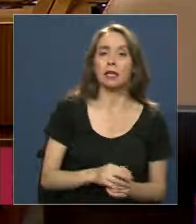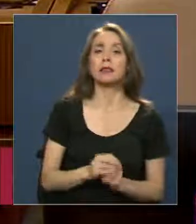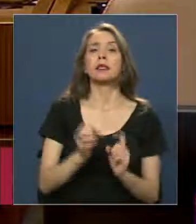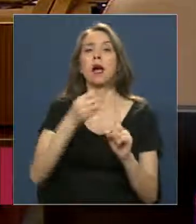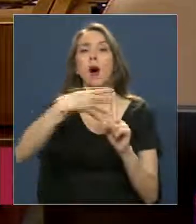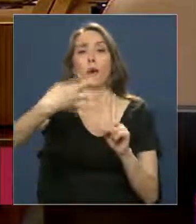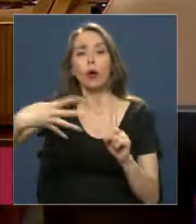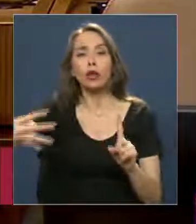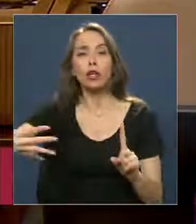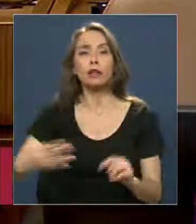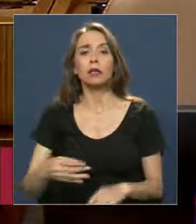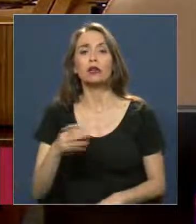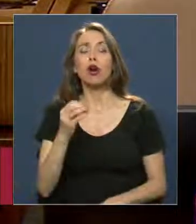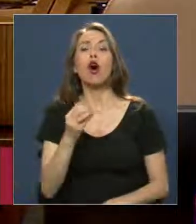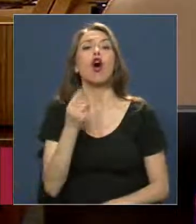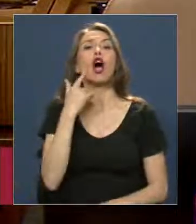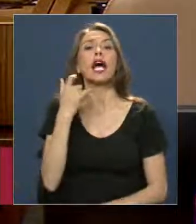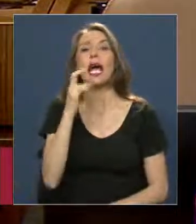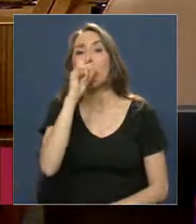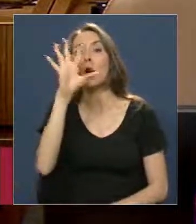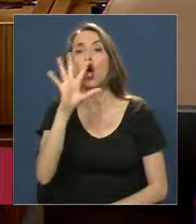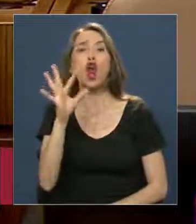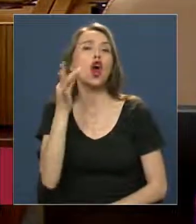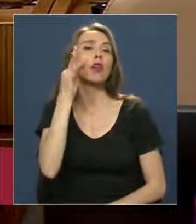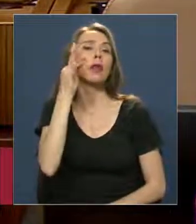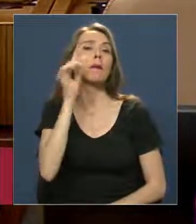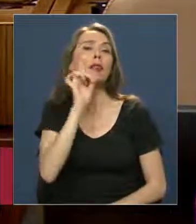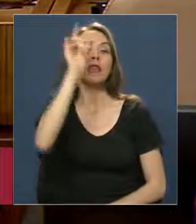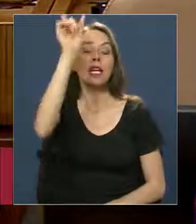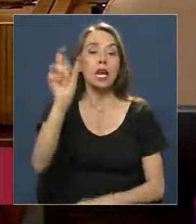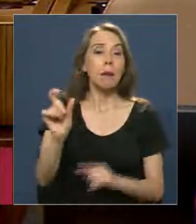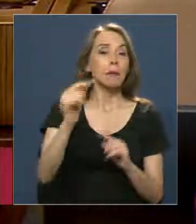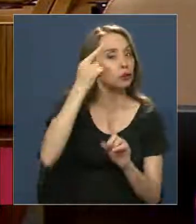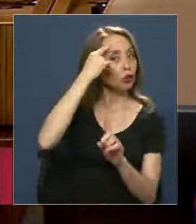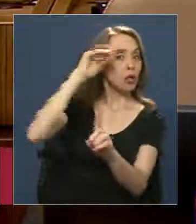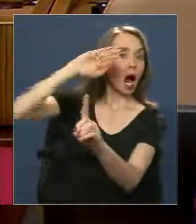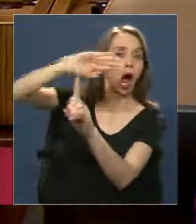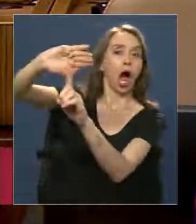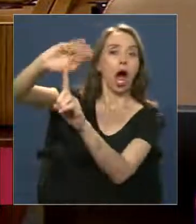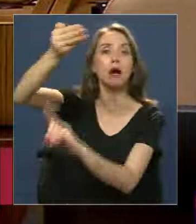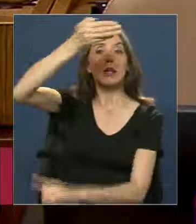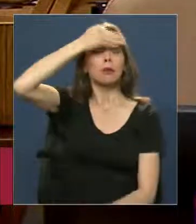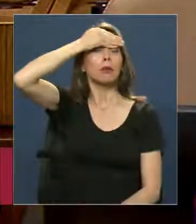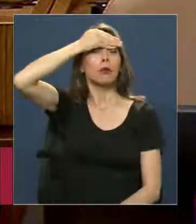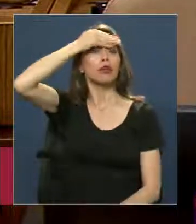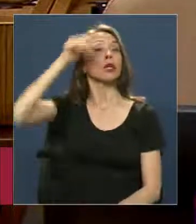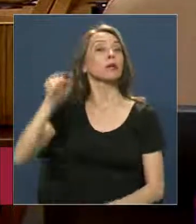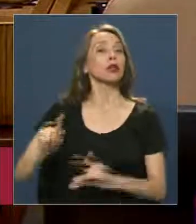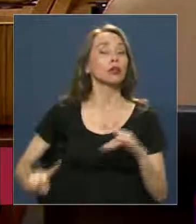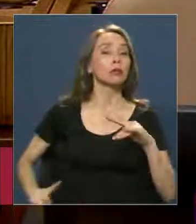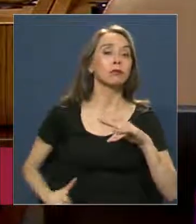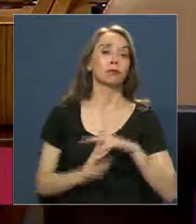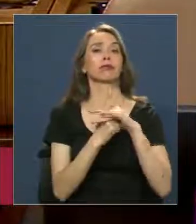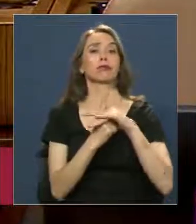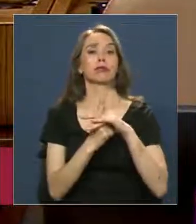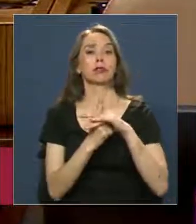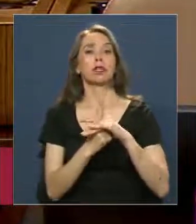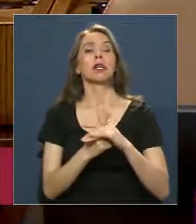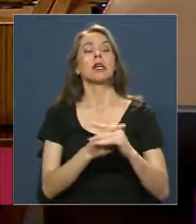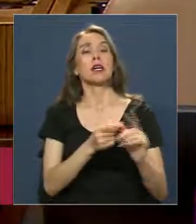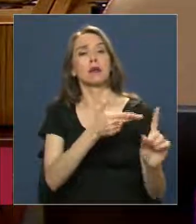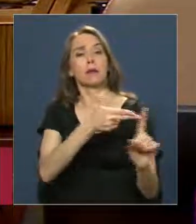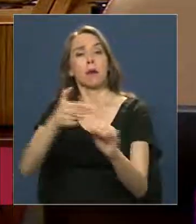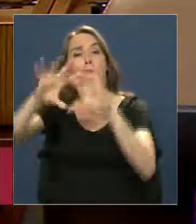sexual o el color de la piel de las personas. Porque el germen de los hechos que desencadenaron